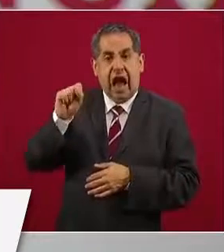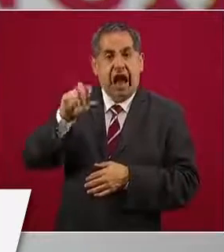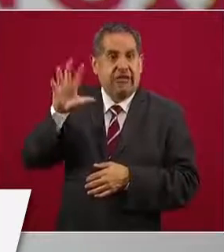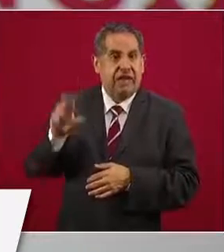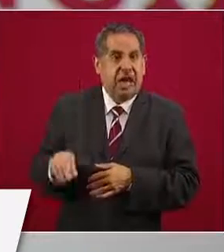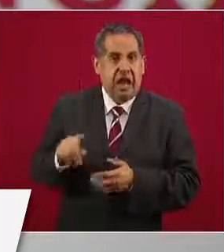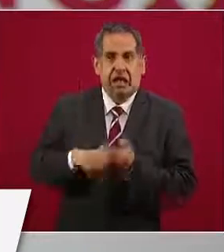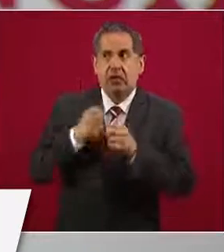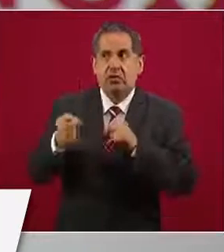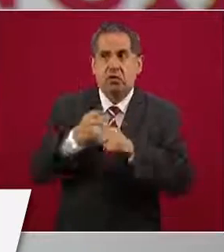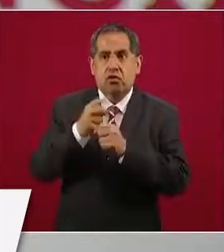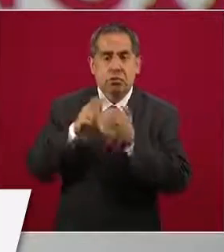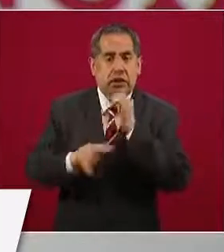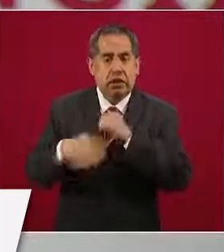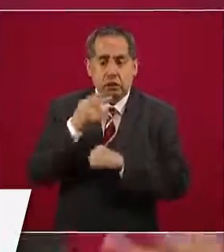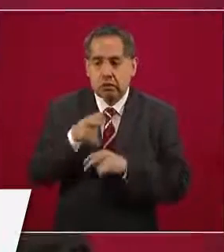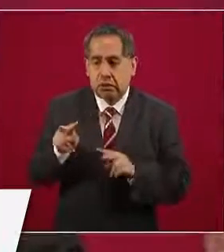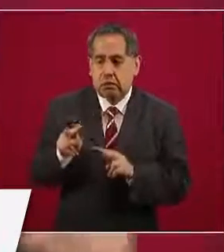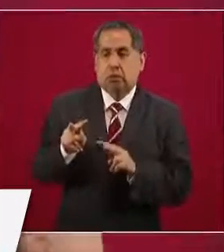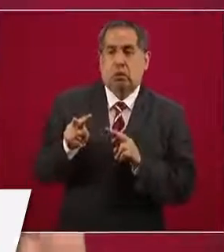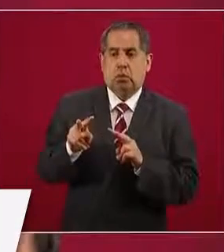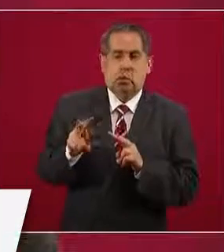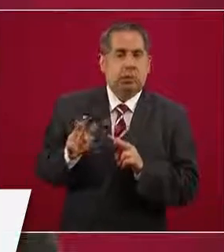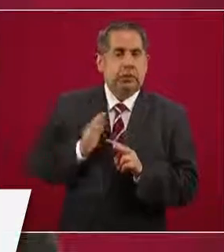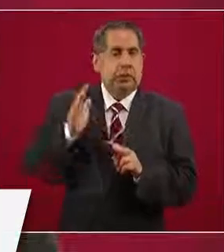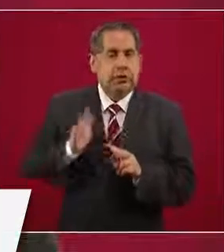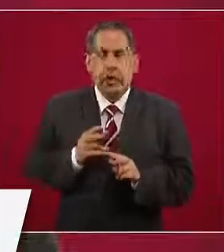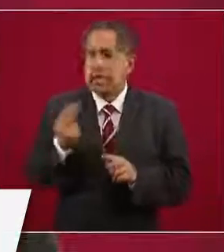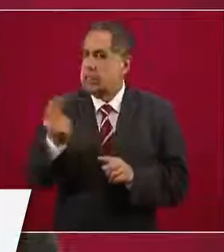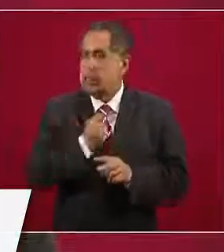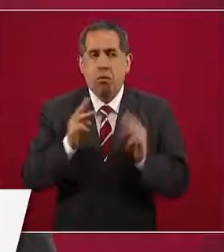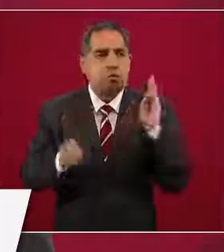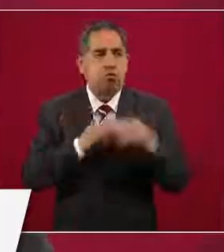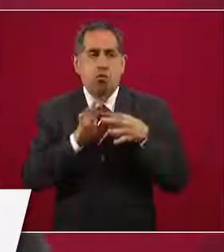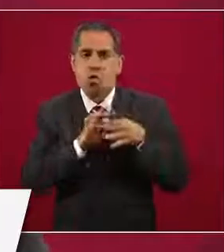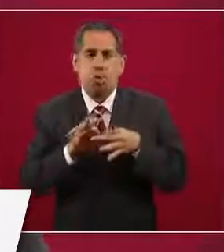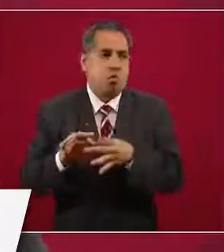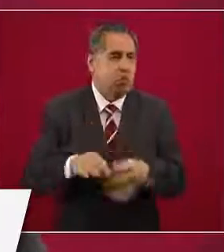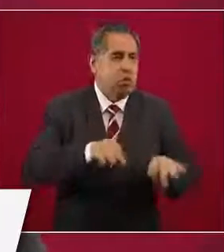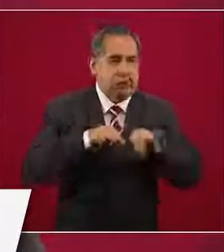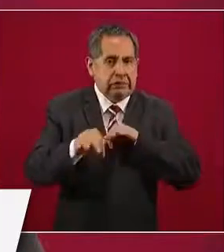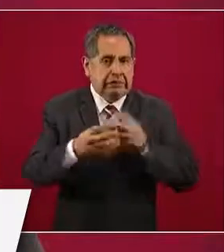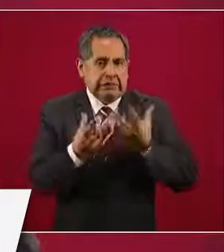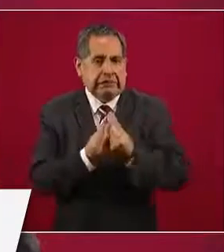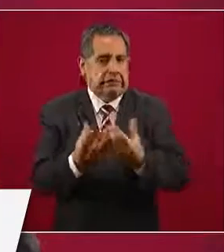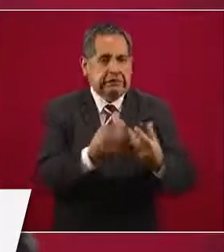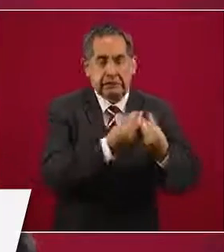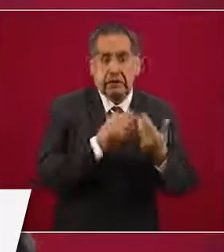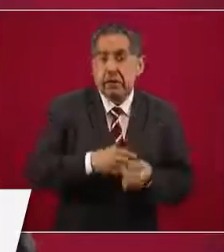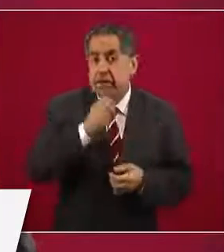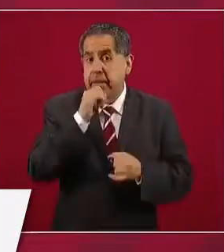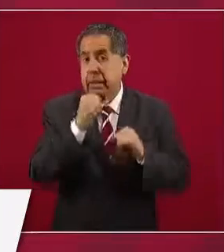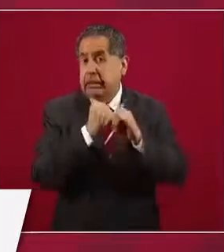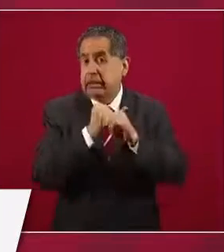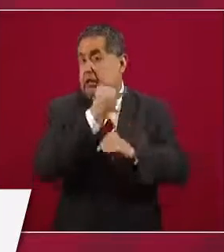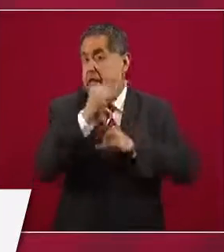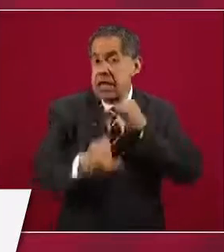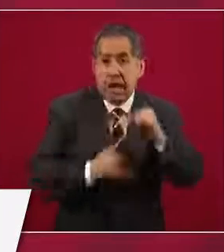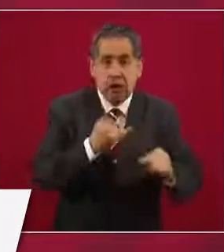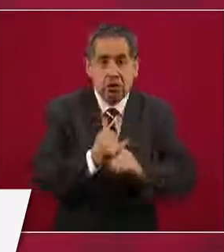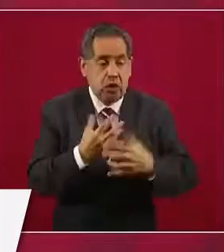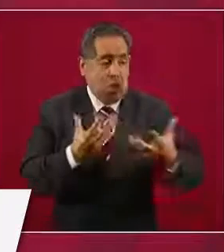que a nivel mundial conviene trabajar colaborativamente también los organismos internacionales juegan un papel crucial